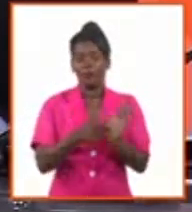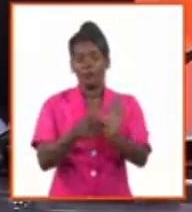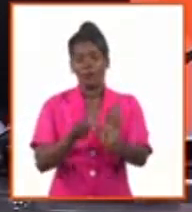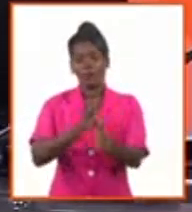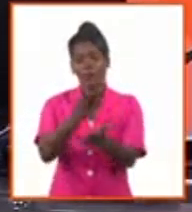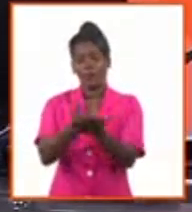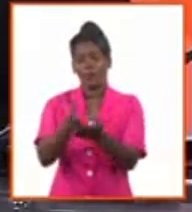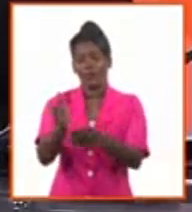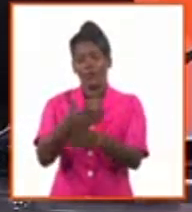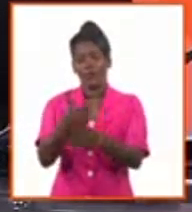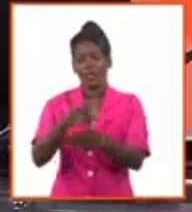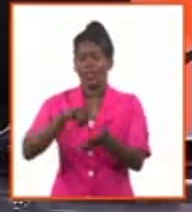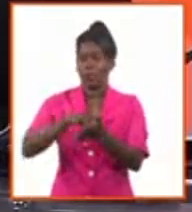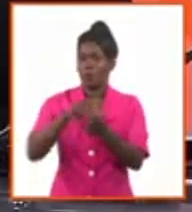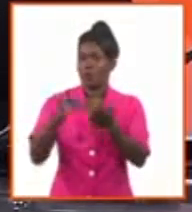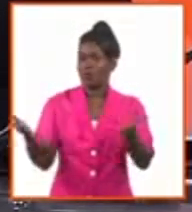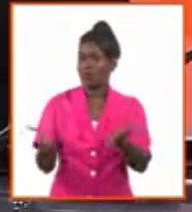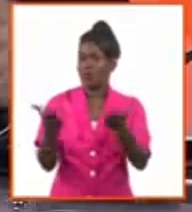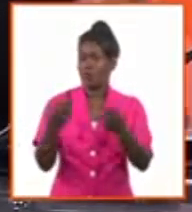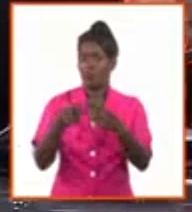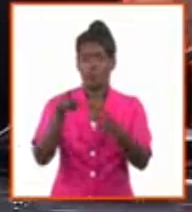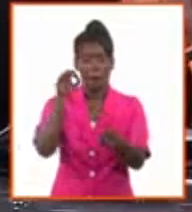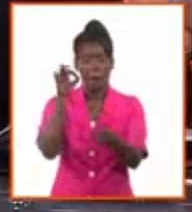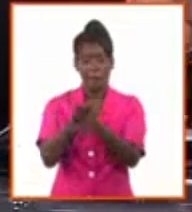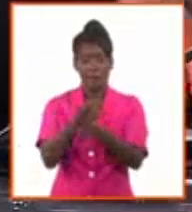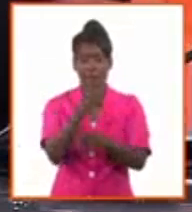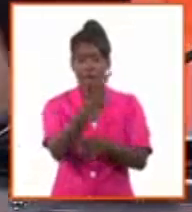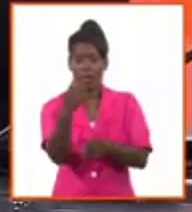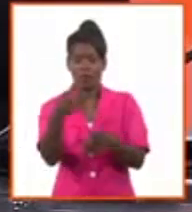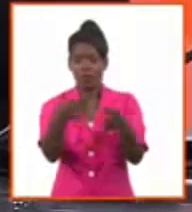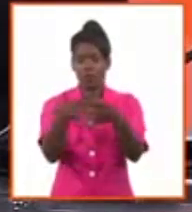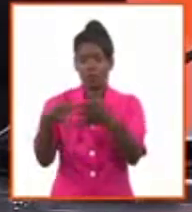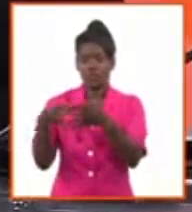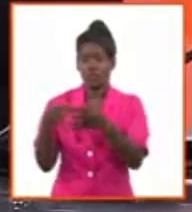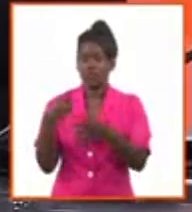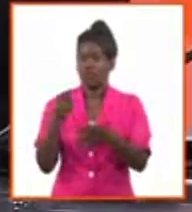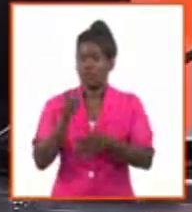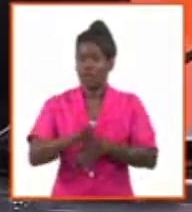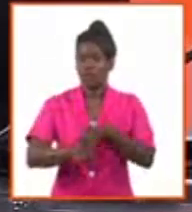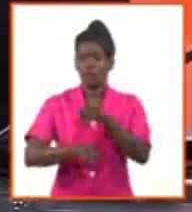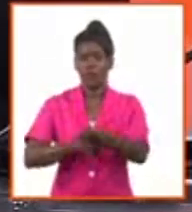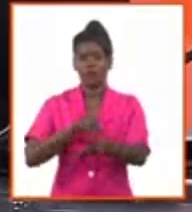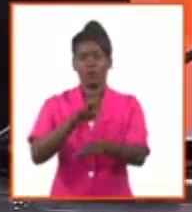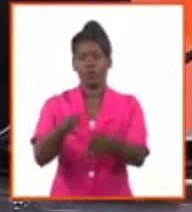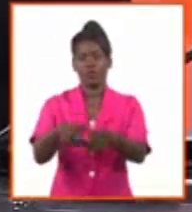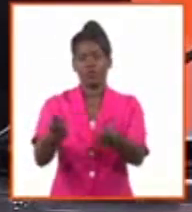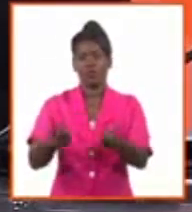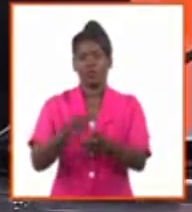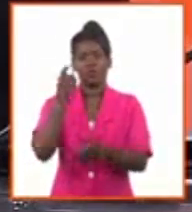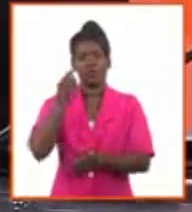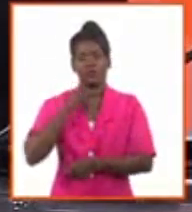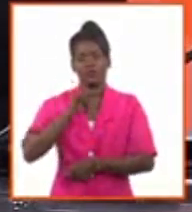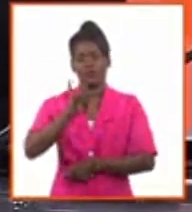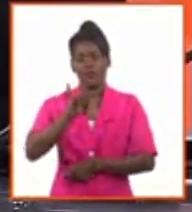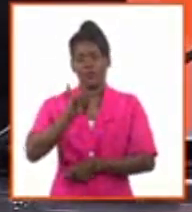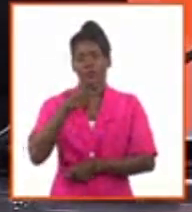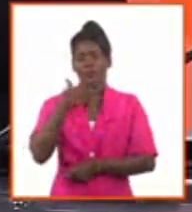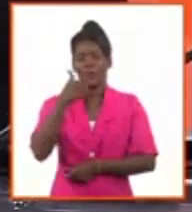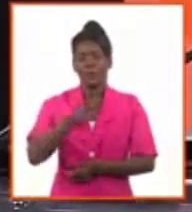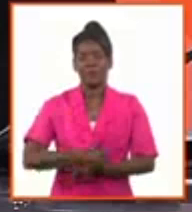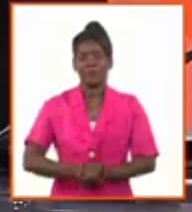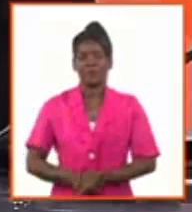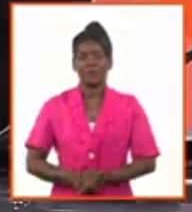decíamos han comenzado ya a nivel de brigadas, por lo tanto estamos en pleno proceso del Congreso de la Federación